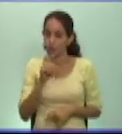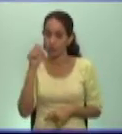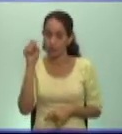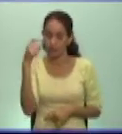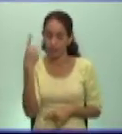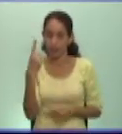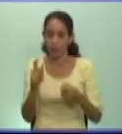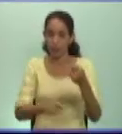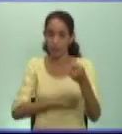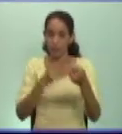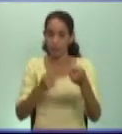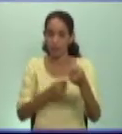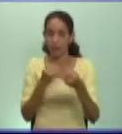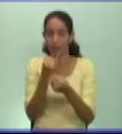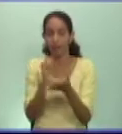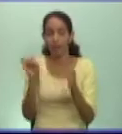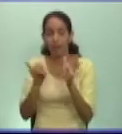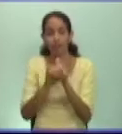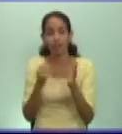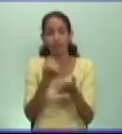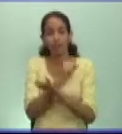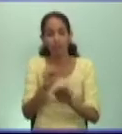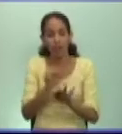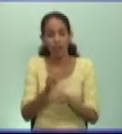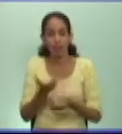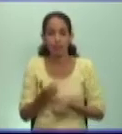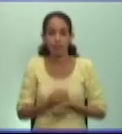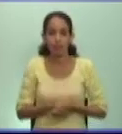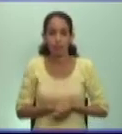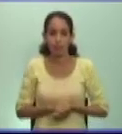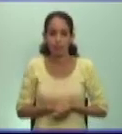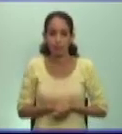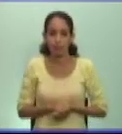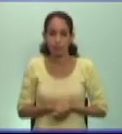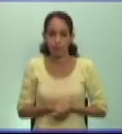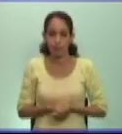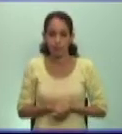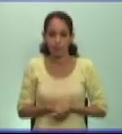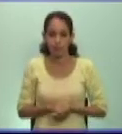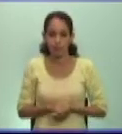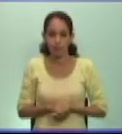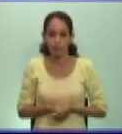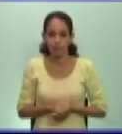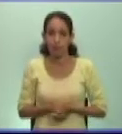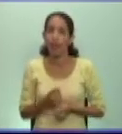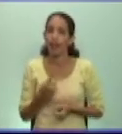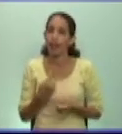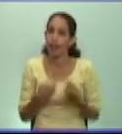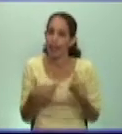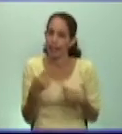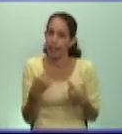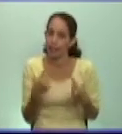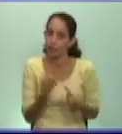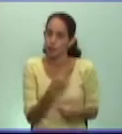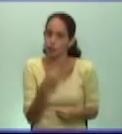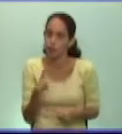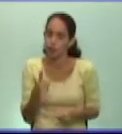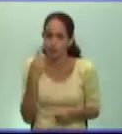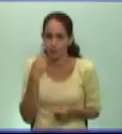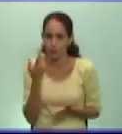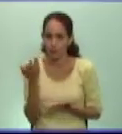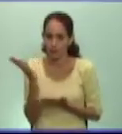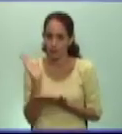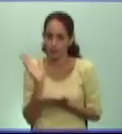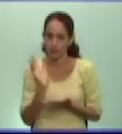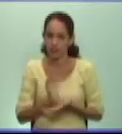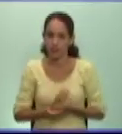imperialista. A partir del año 98 es que comenzamos a analizar este periodo histórico, pero hay cosas significativas. Vamos a pantalla. Por